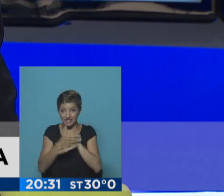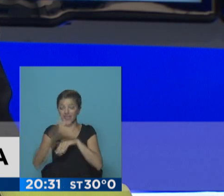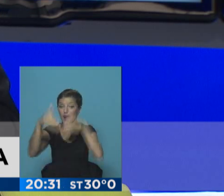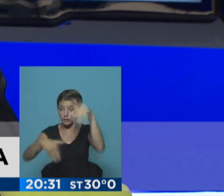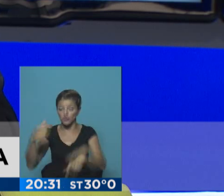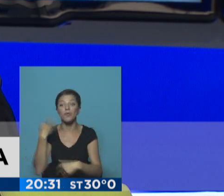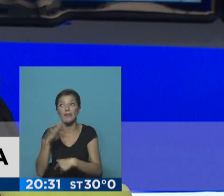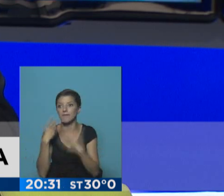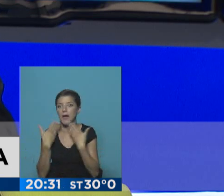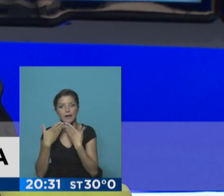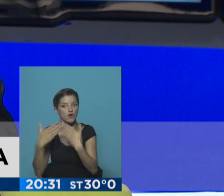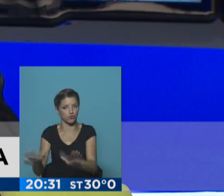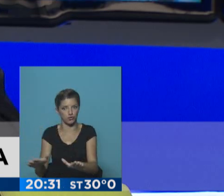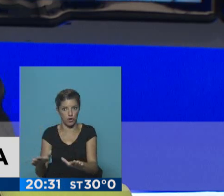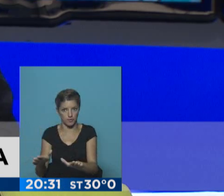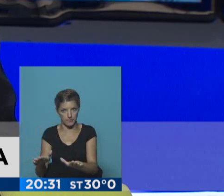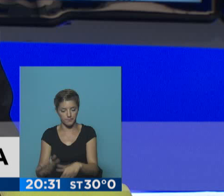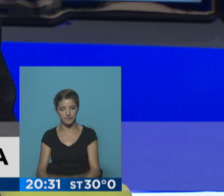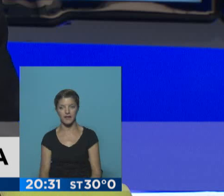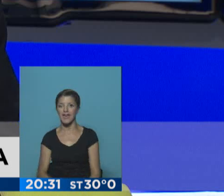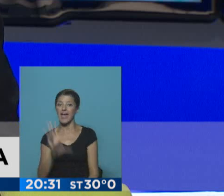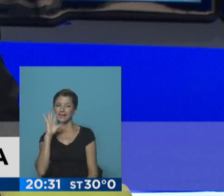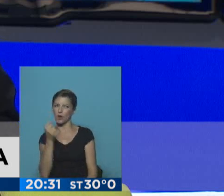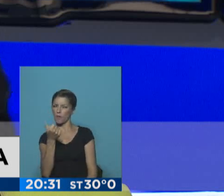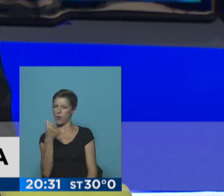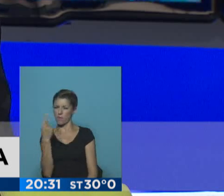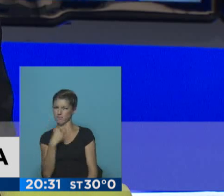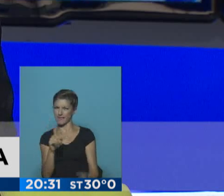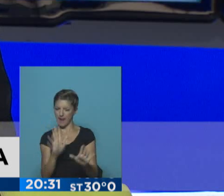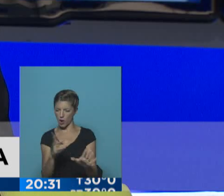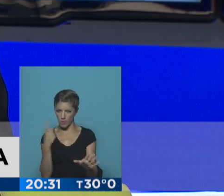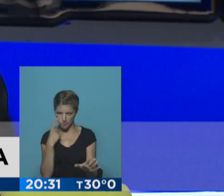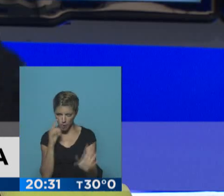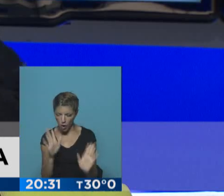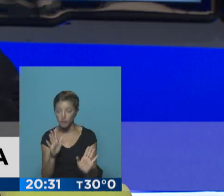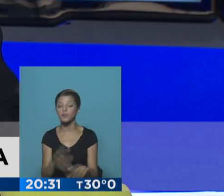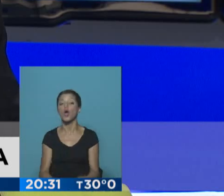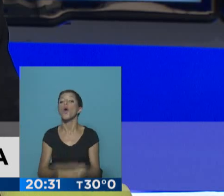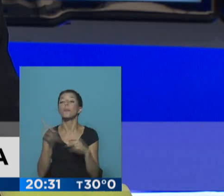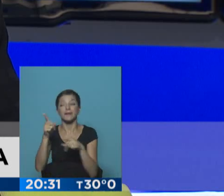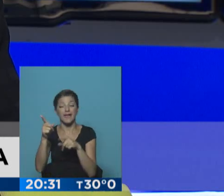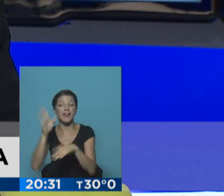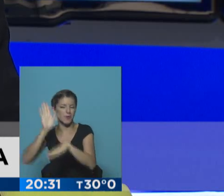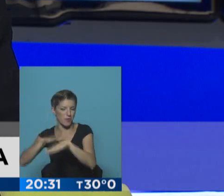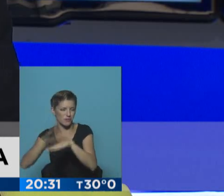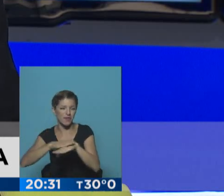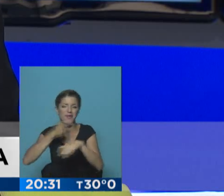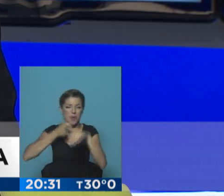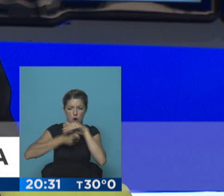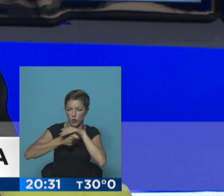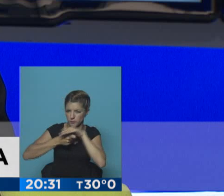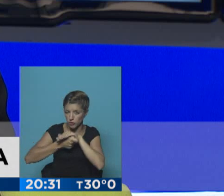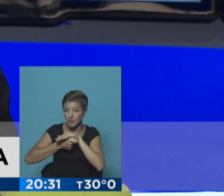elecciones. 4 días antes de las elecciones. Es algo muy poco común, justamente por estar involucrado en escándalos de corrupción y que